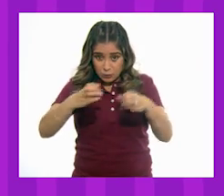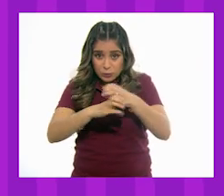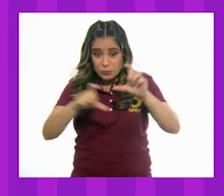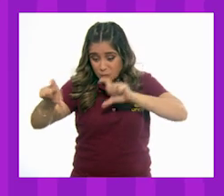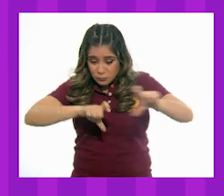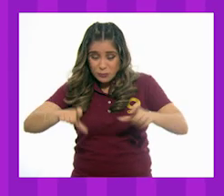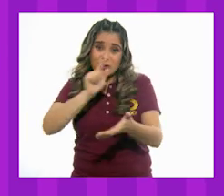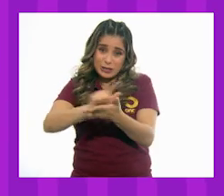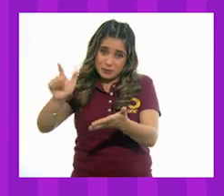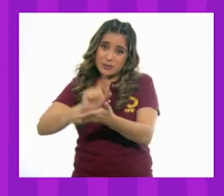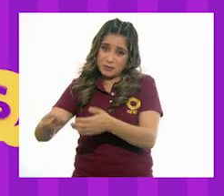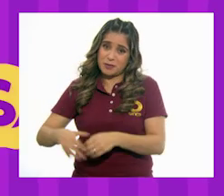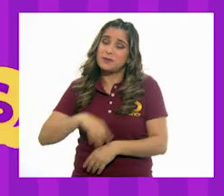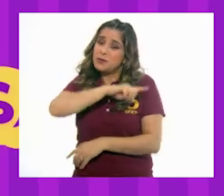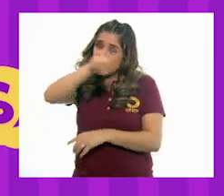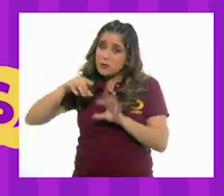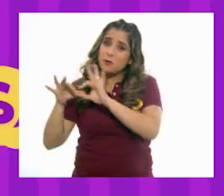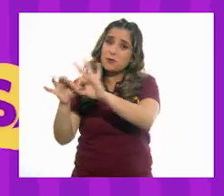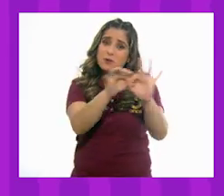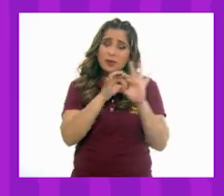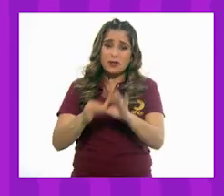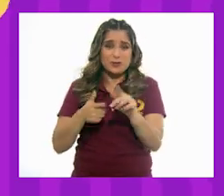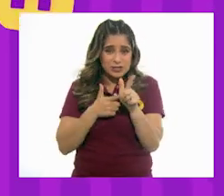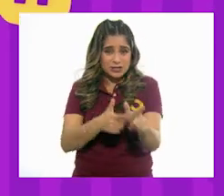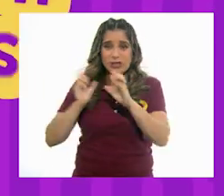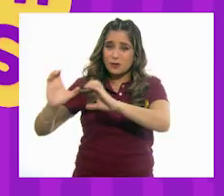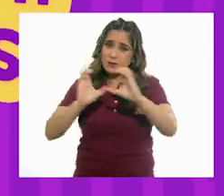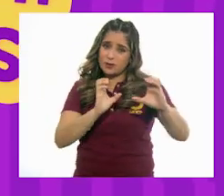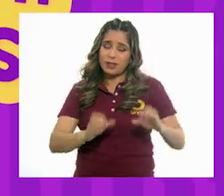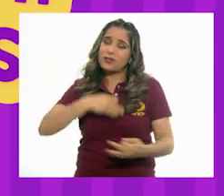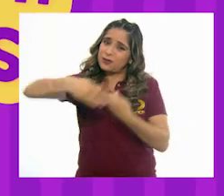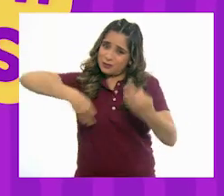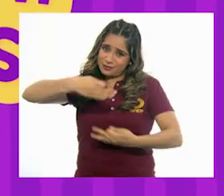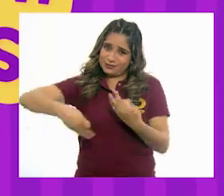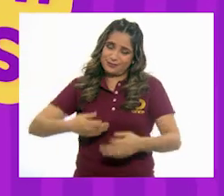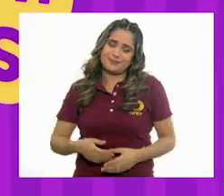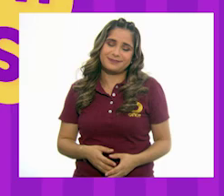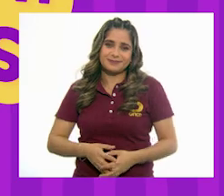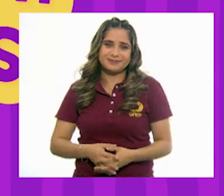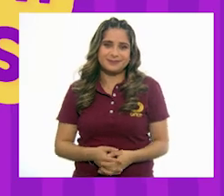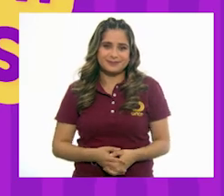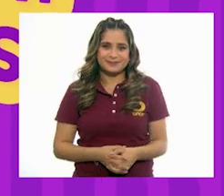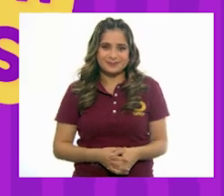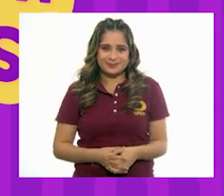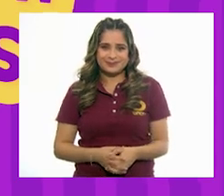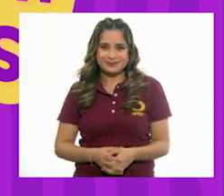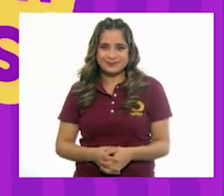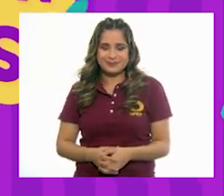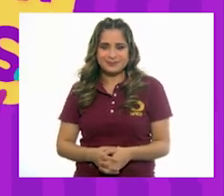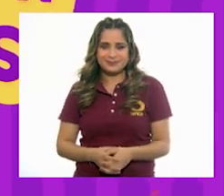Sigamos luchando juntos contra este virus, cuidándonos los unos a los otros.